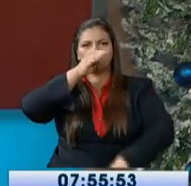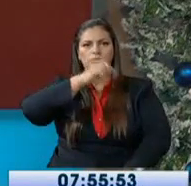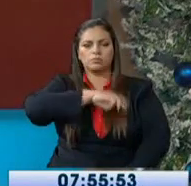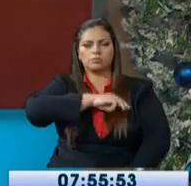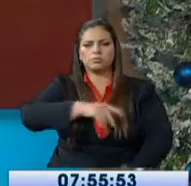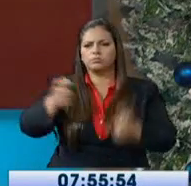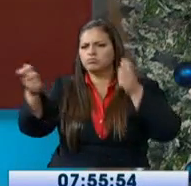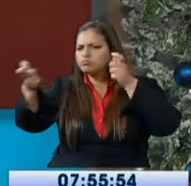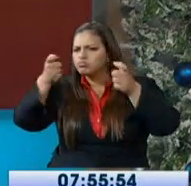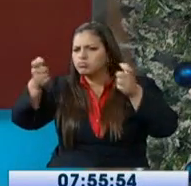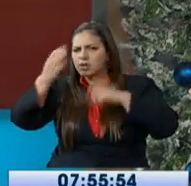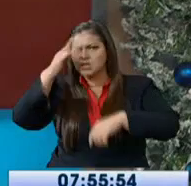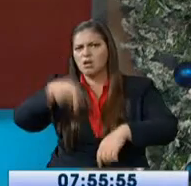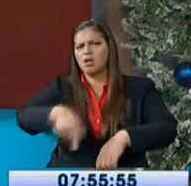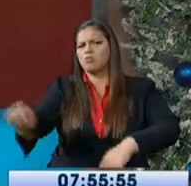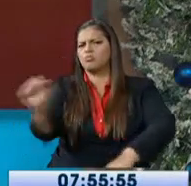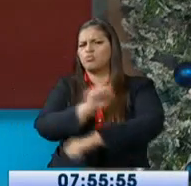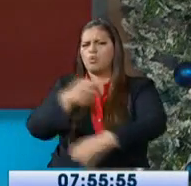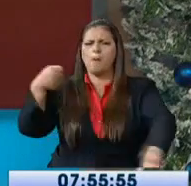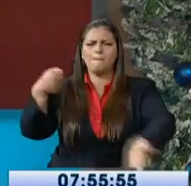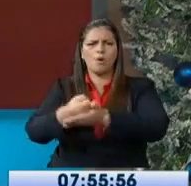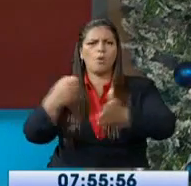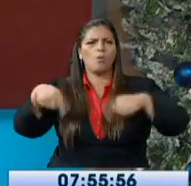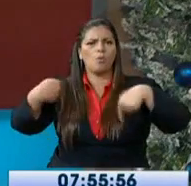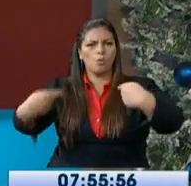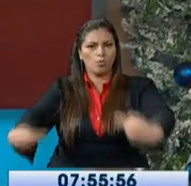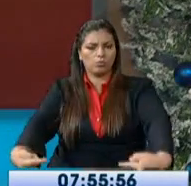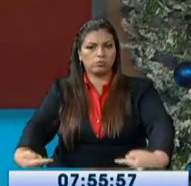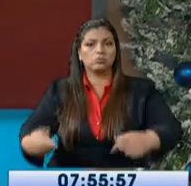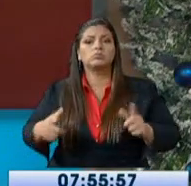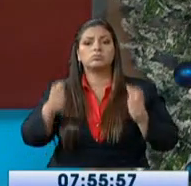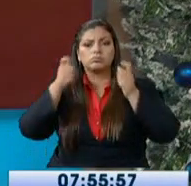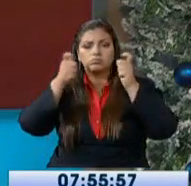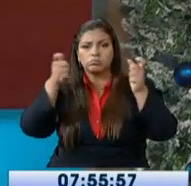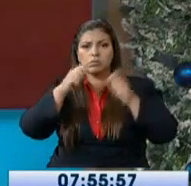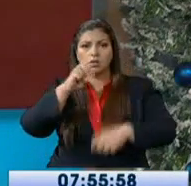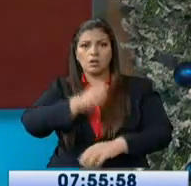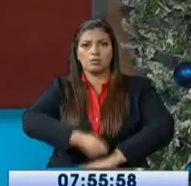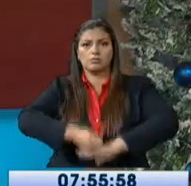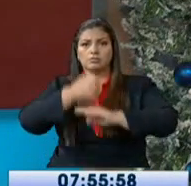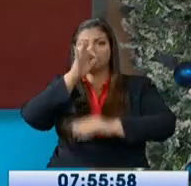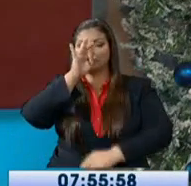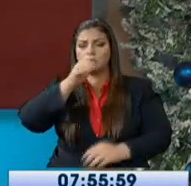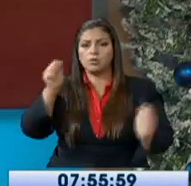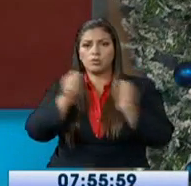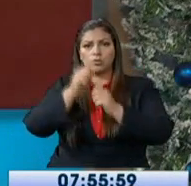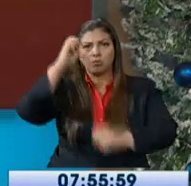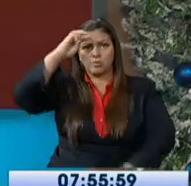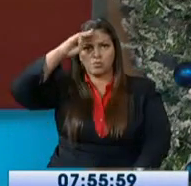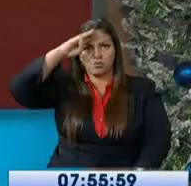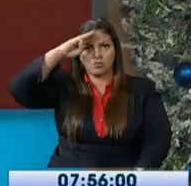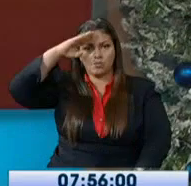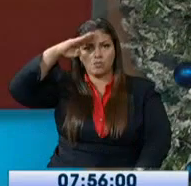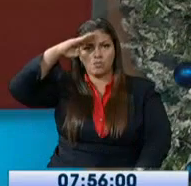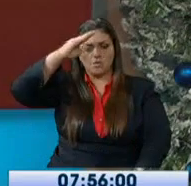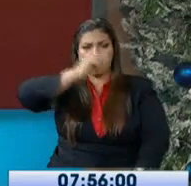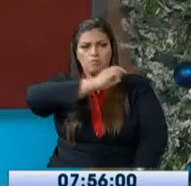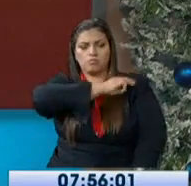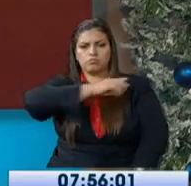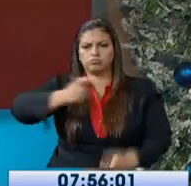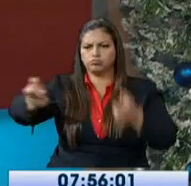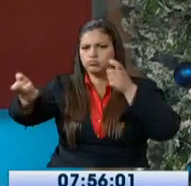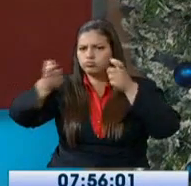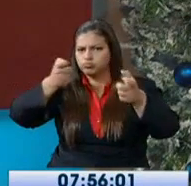de semana un operativo conjunto con las Fuerzas Armadas. Los uniformados realizaron pruebas de alcoholemia a decenas de